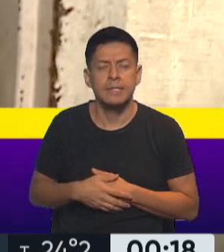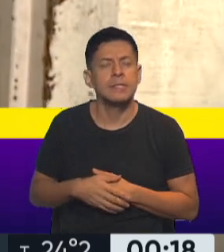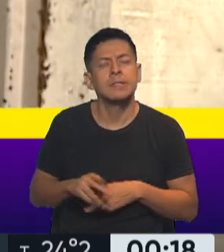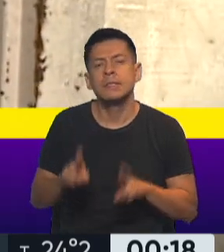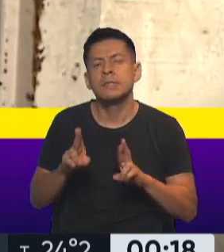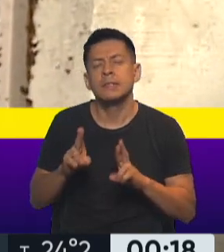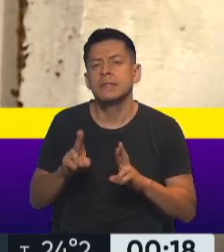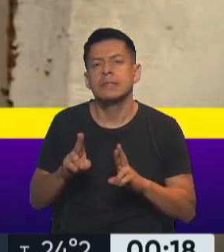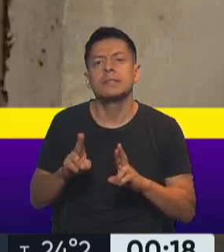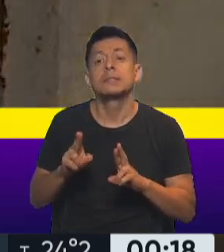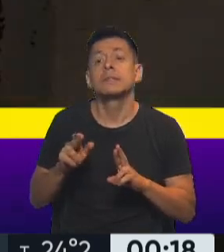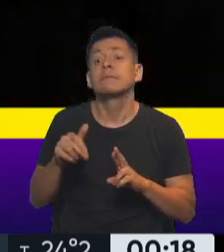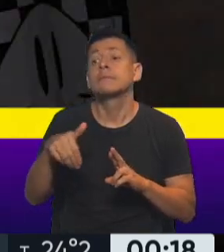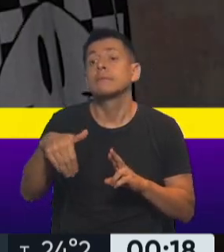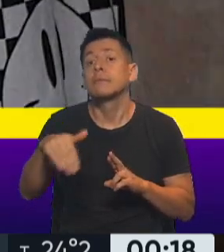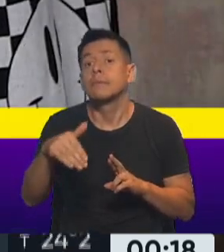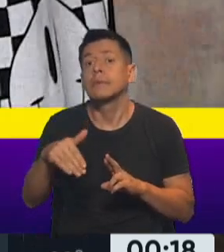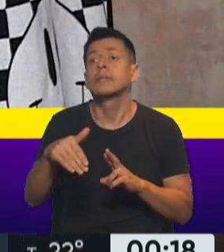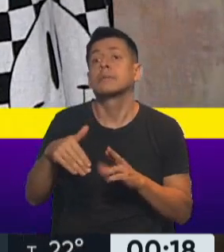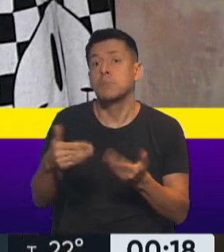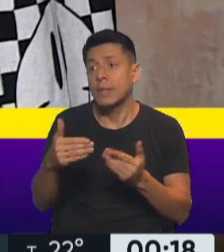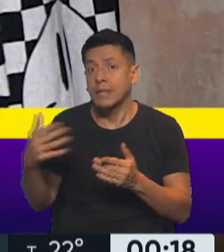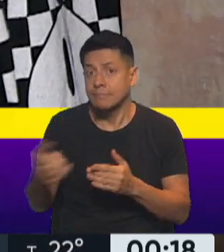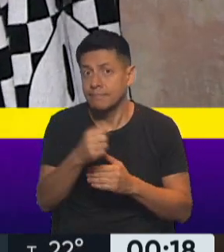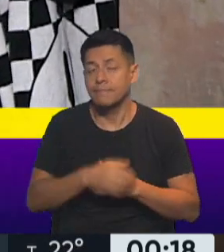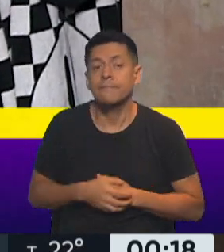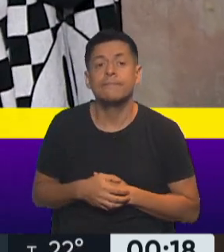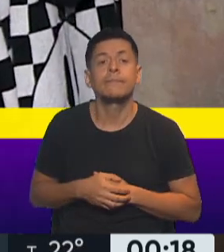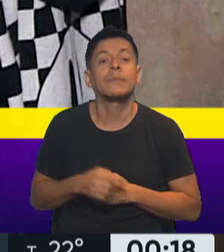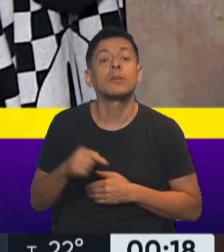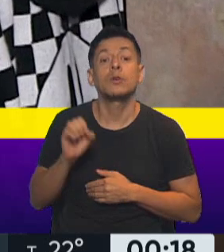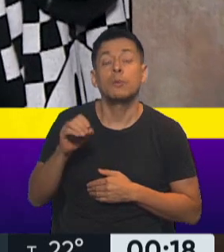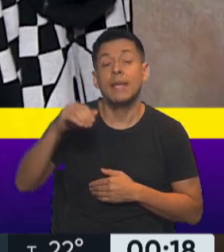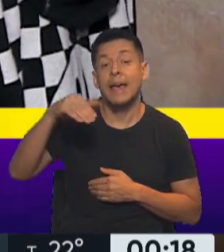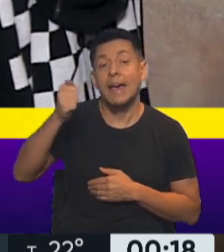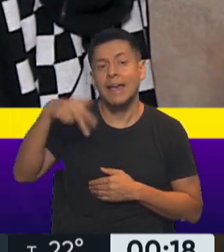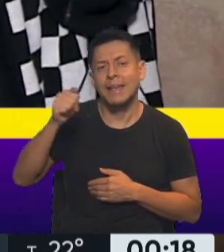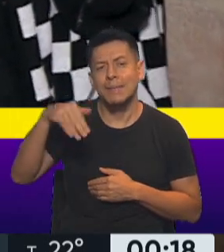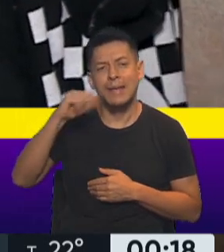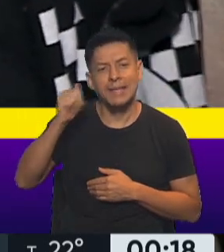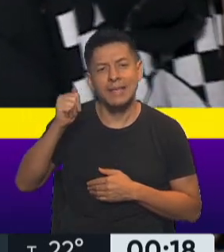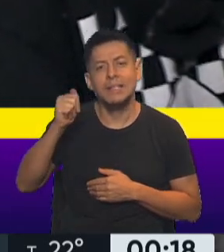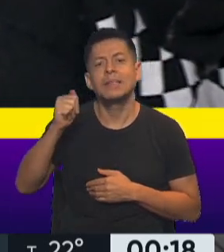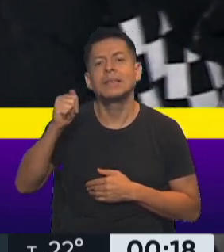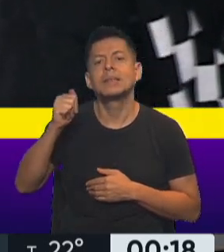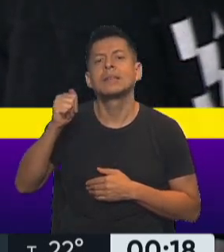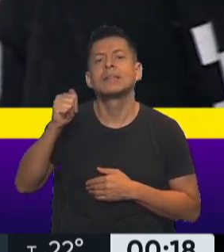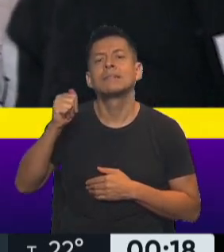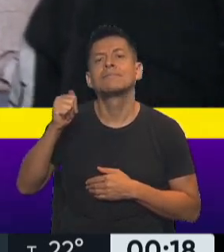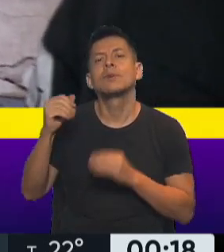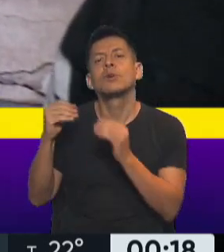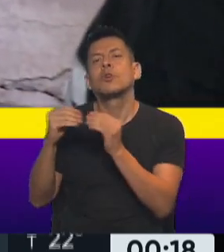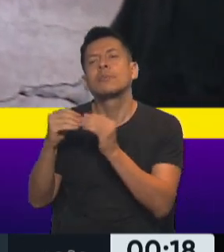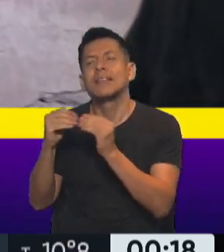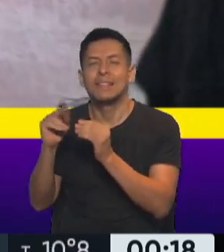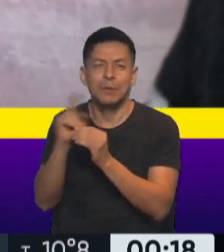esperanza de que iban a salir. Yo me llamo Ana María Sofiantini, bueno, pero mis compañeros